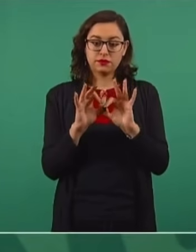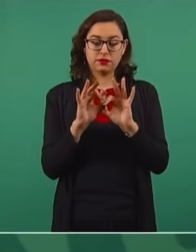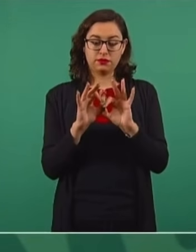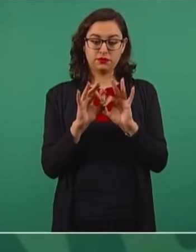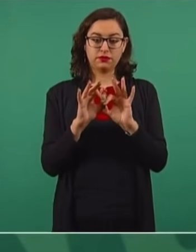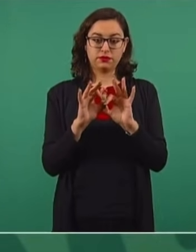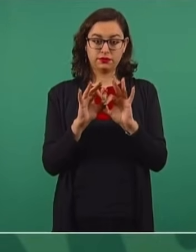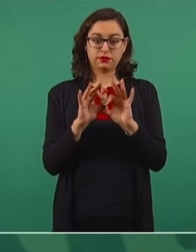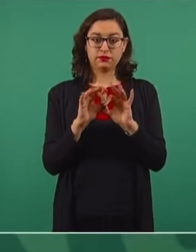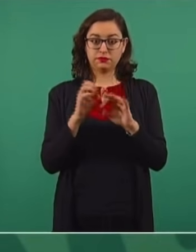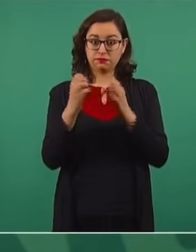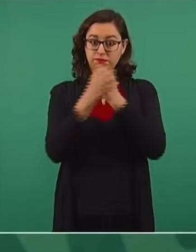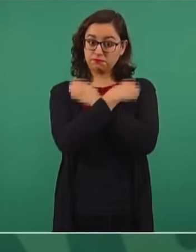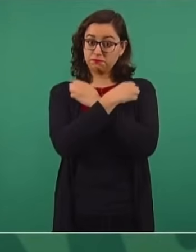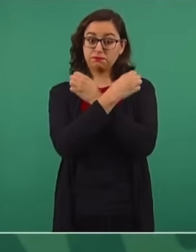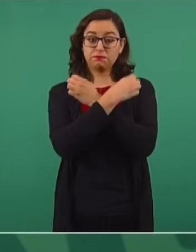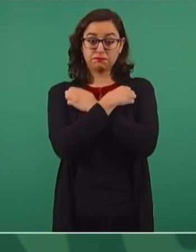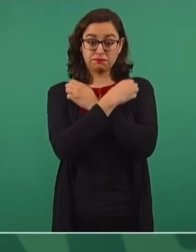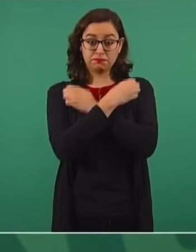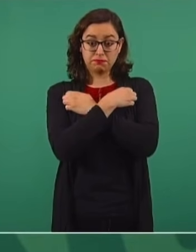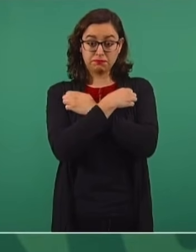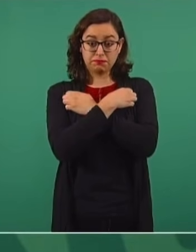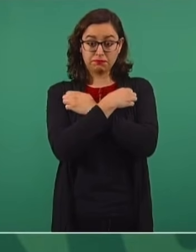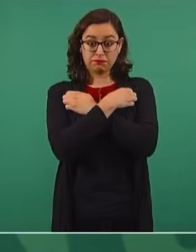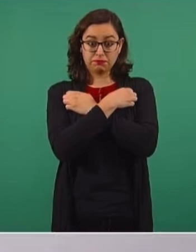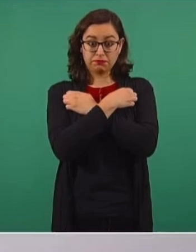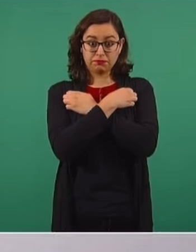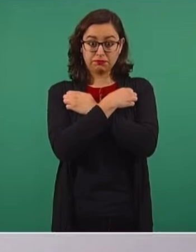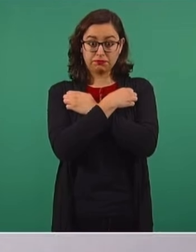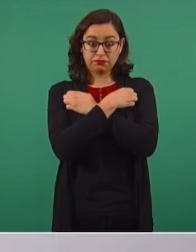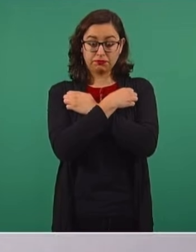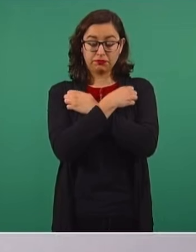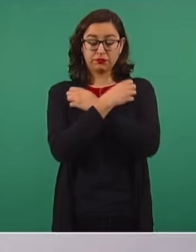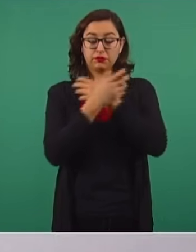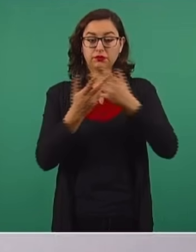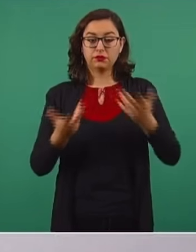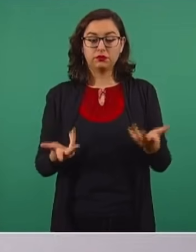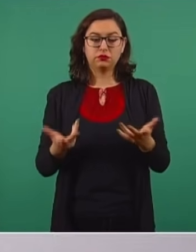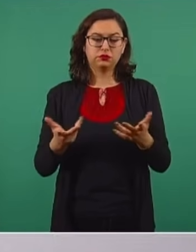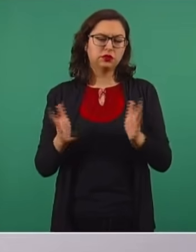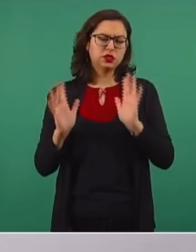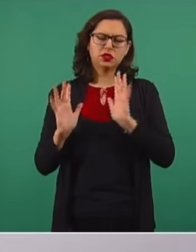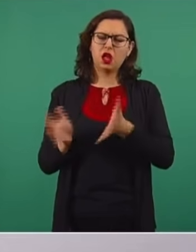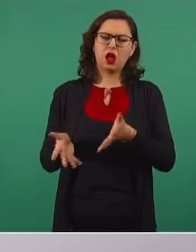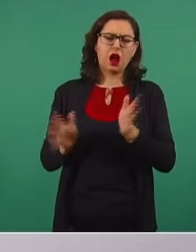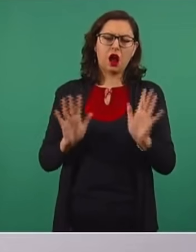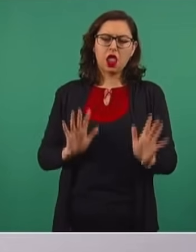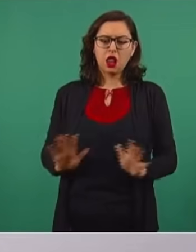lo de la educación no podemos quedarnos rezagados